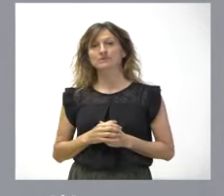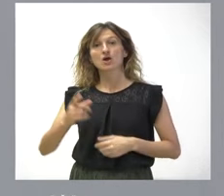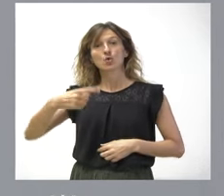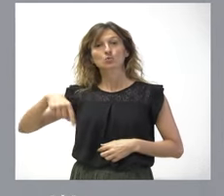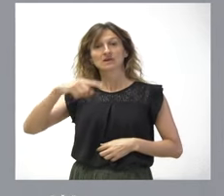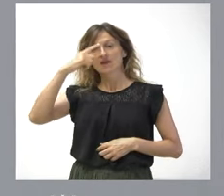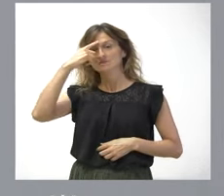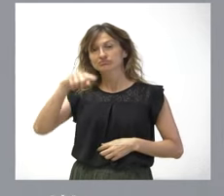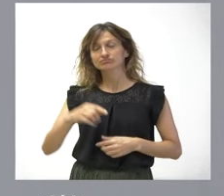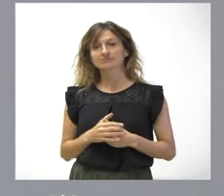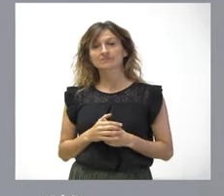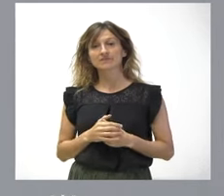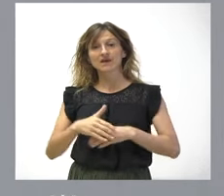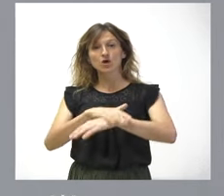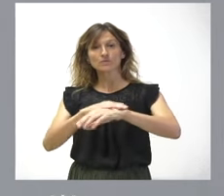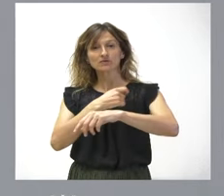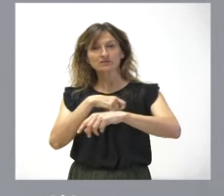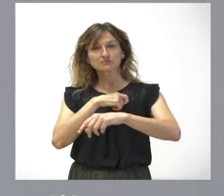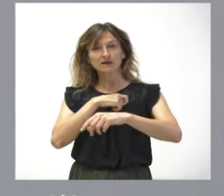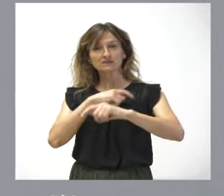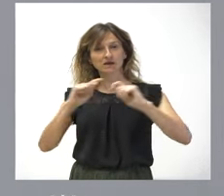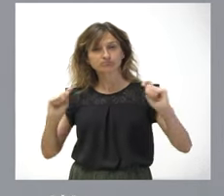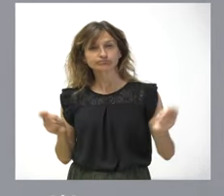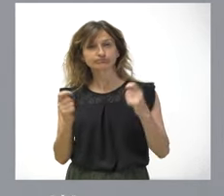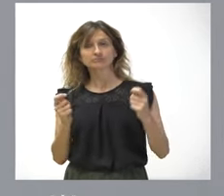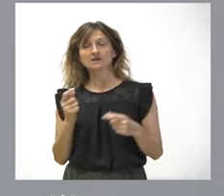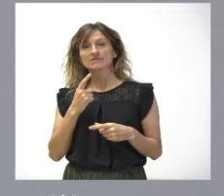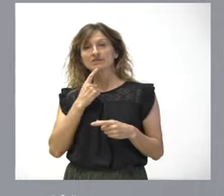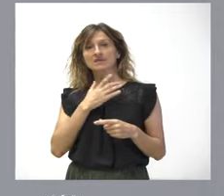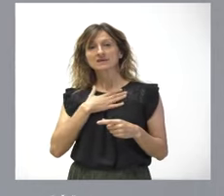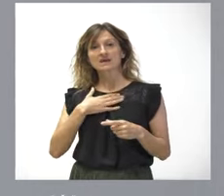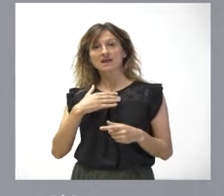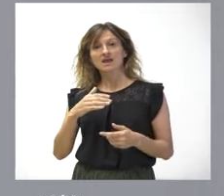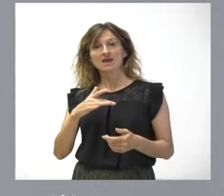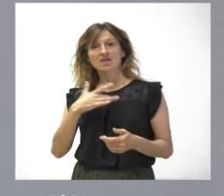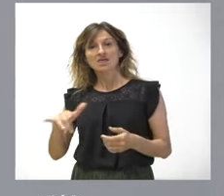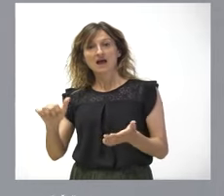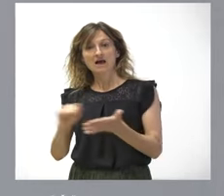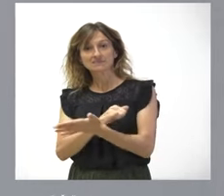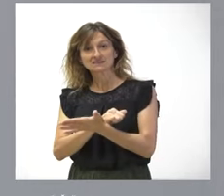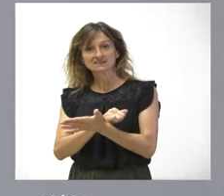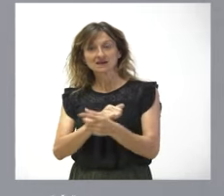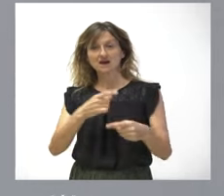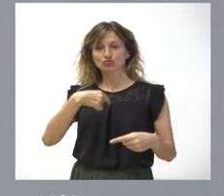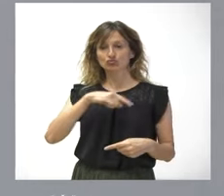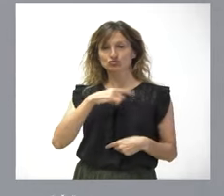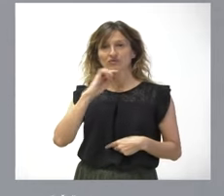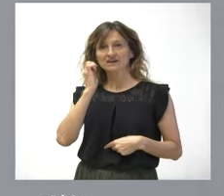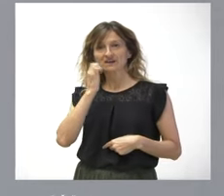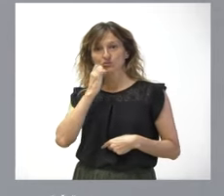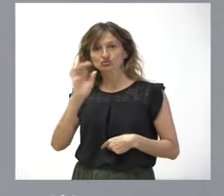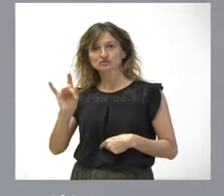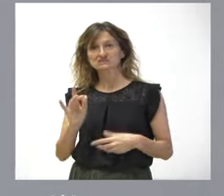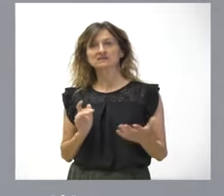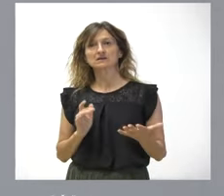anunció el gobierno de España y su intención de proceder a la amnistía sí que anunciamos nosotros que presentarías el recurso pero el